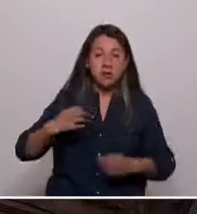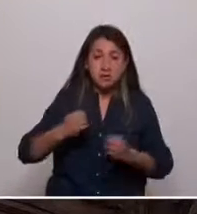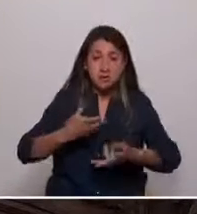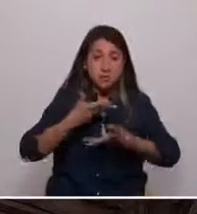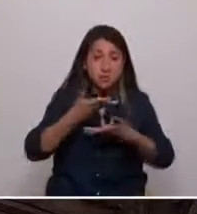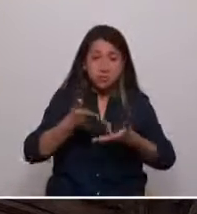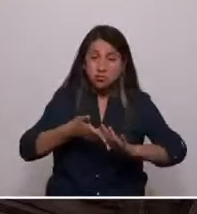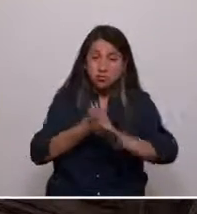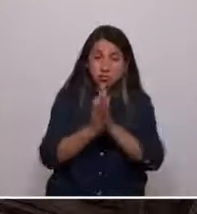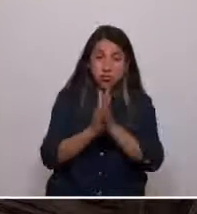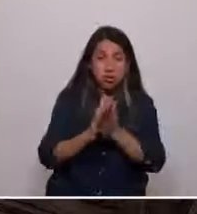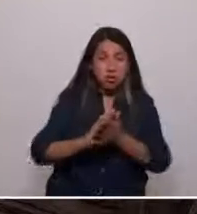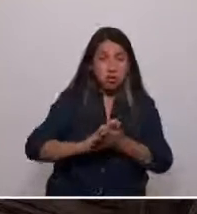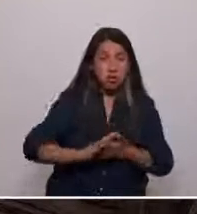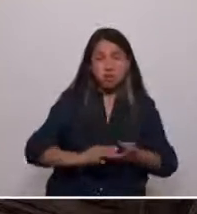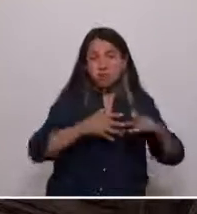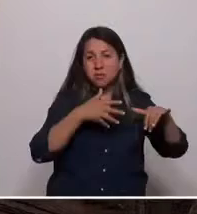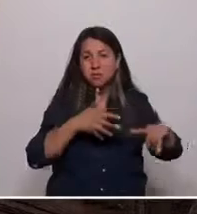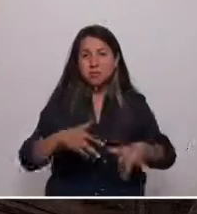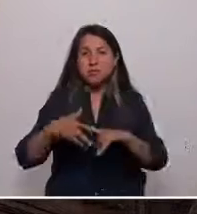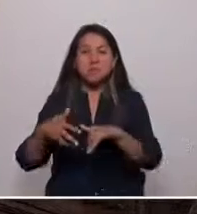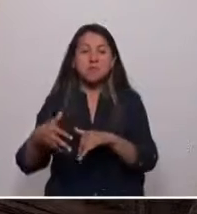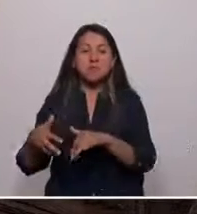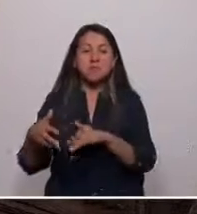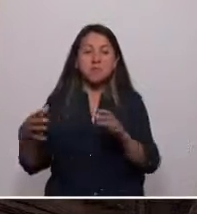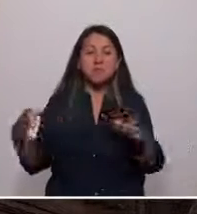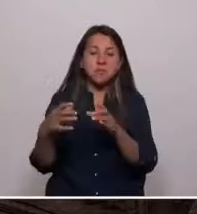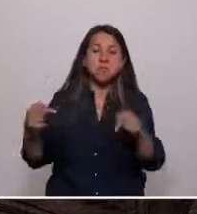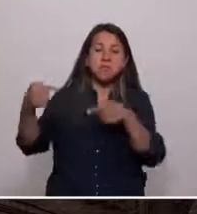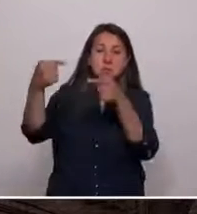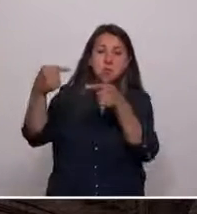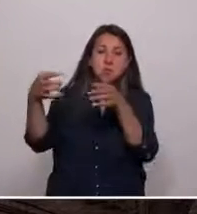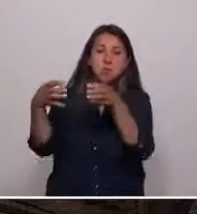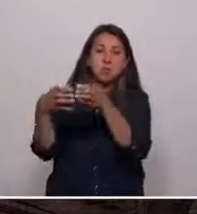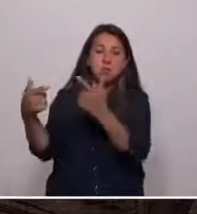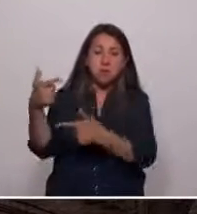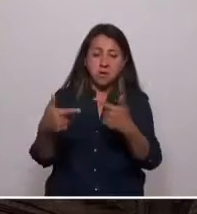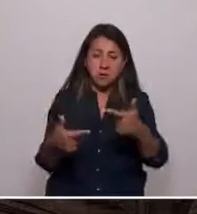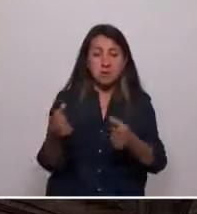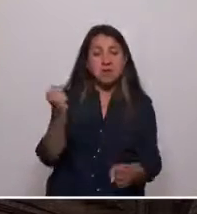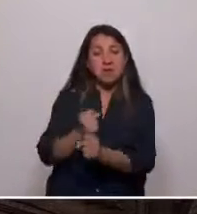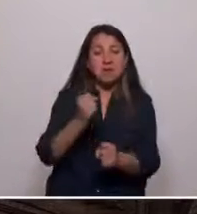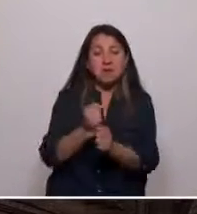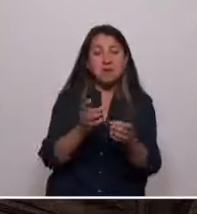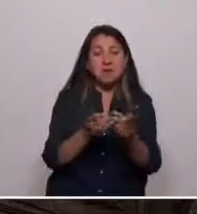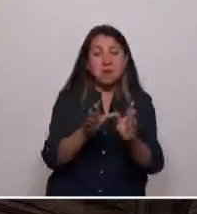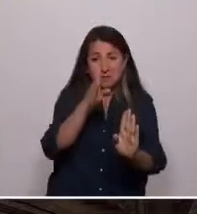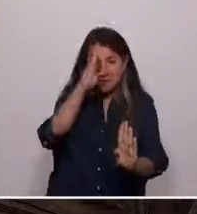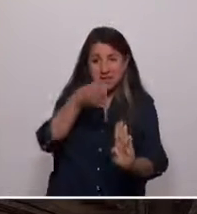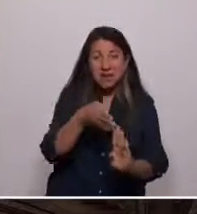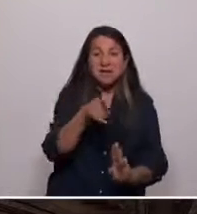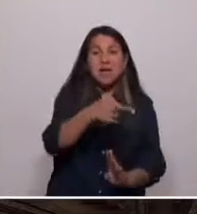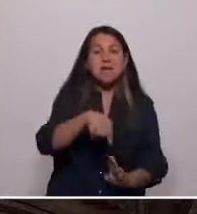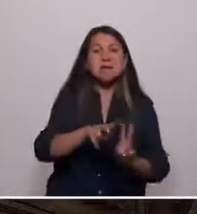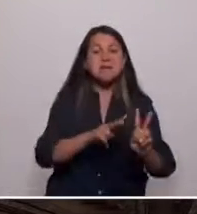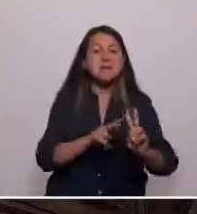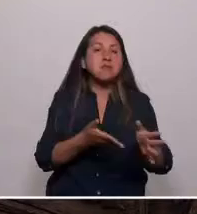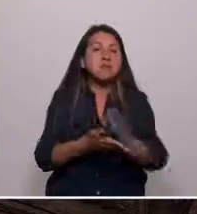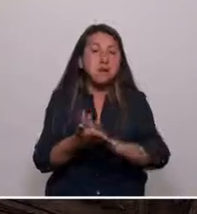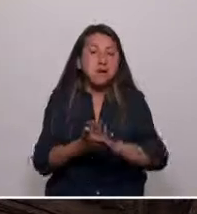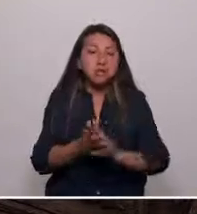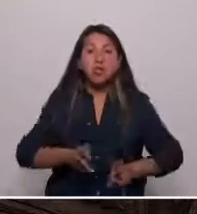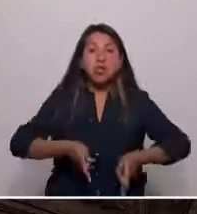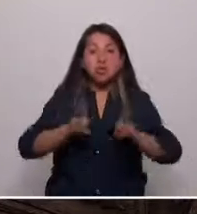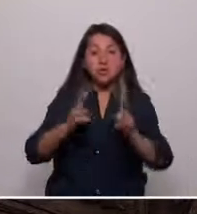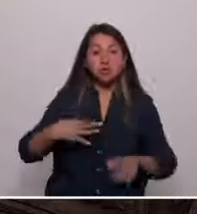total desafección con la clase política. Trabajar en la democracia directa, donde se establezca, por ejemplo, el derecho